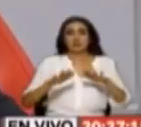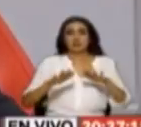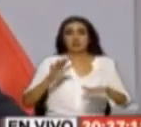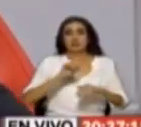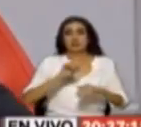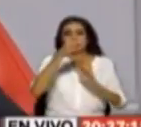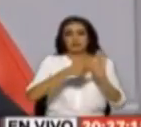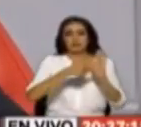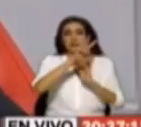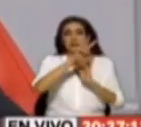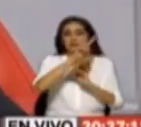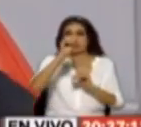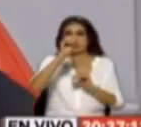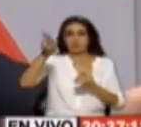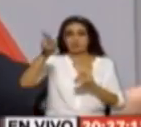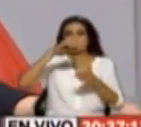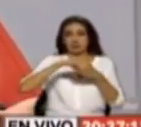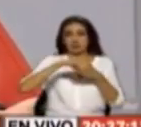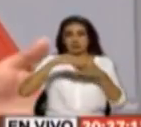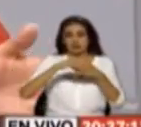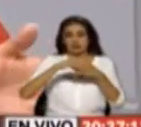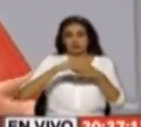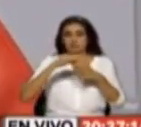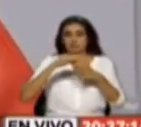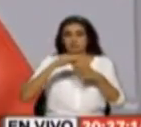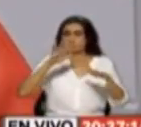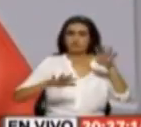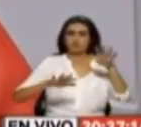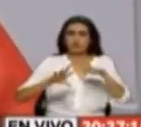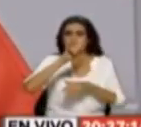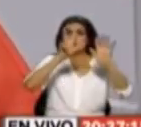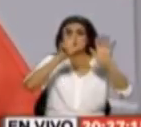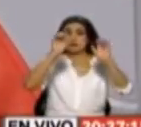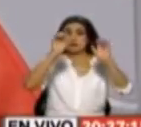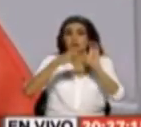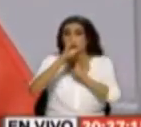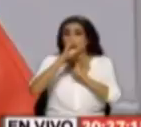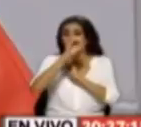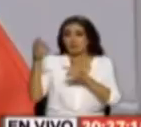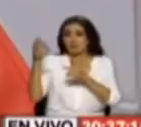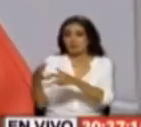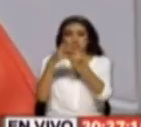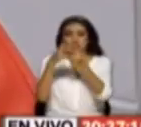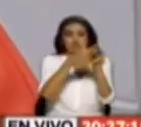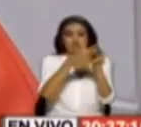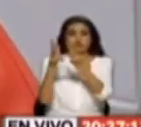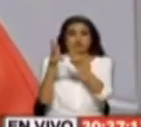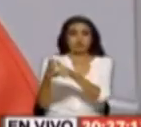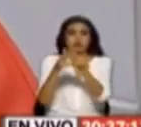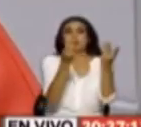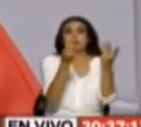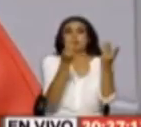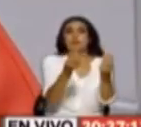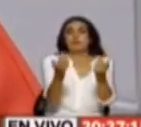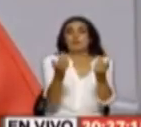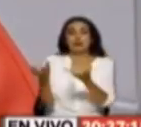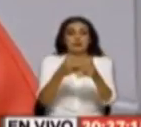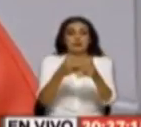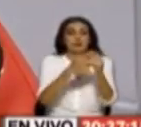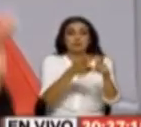de 1.200 millones de dólares en cerca de 280 mil operaciones crediticias a través de los distintos